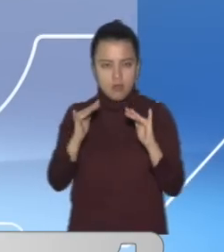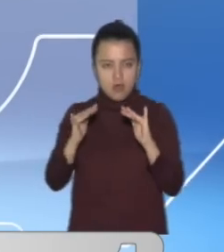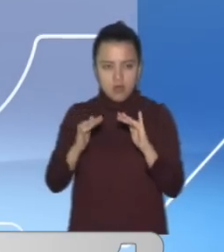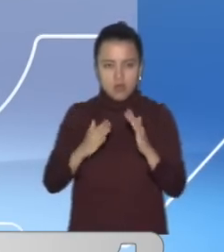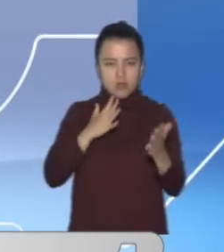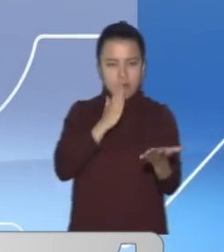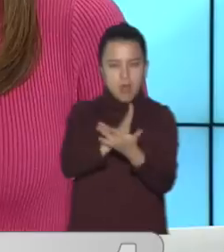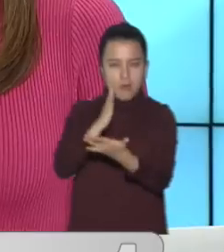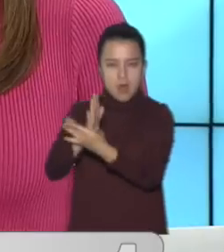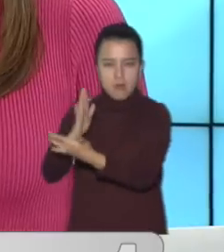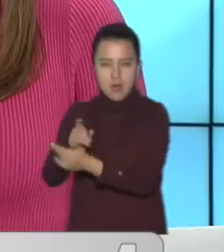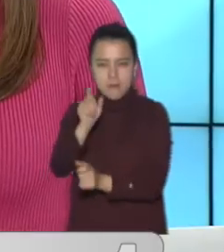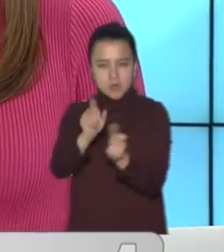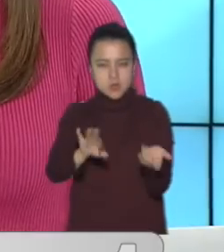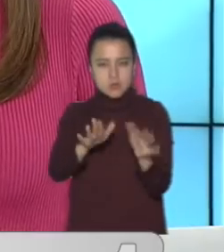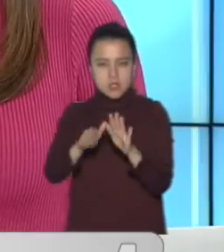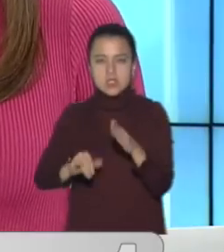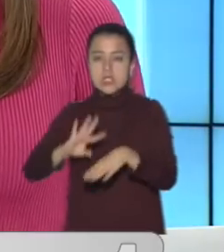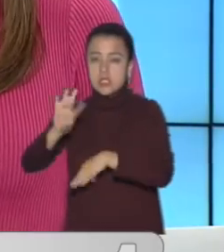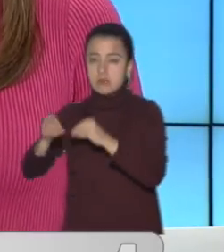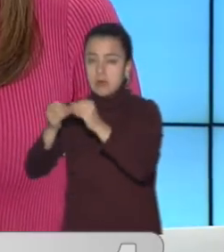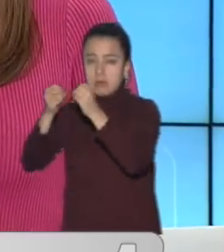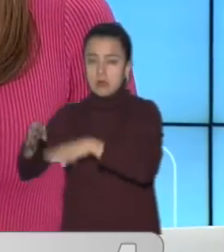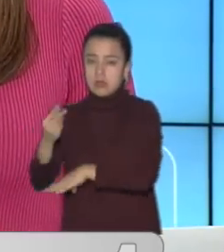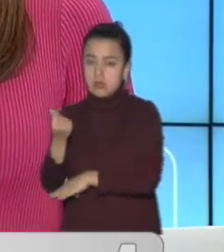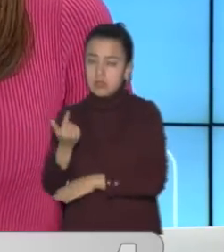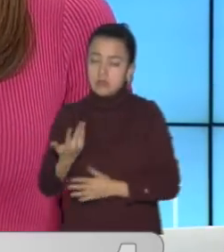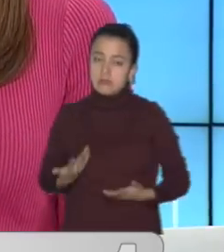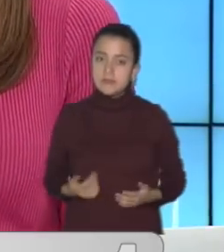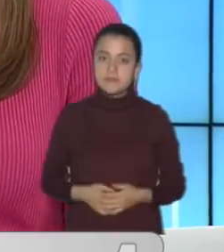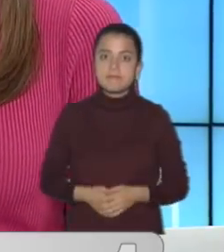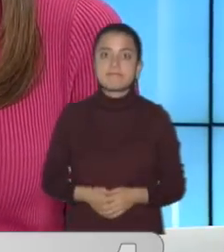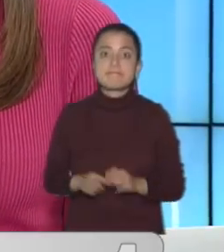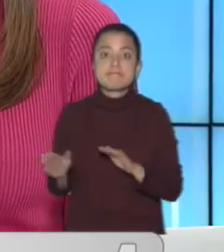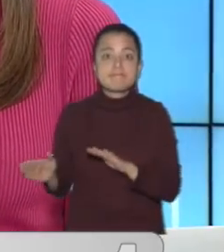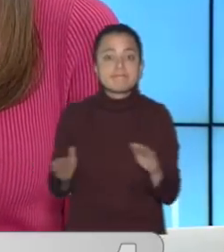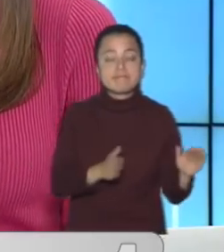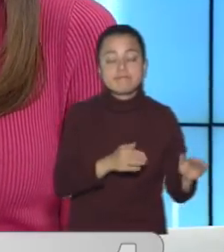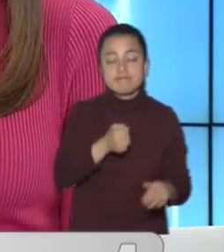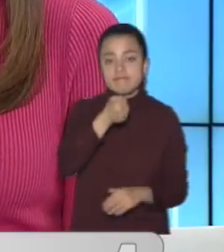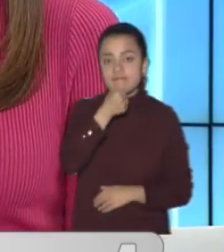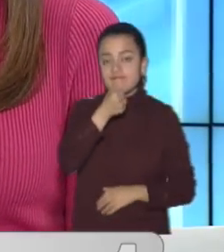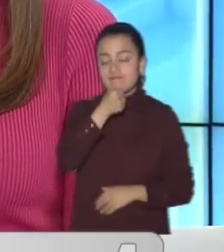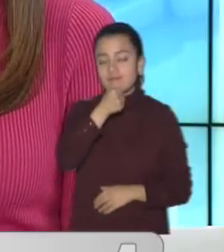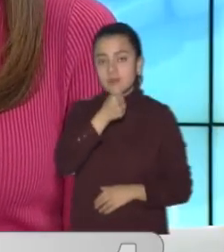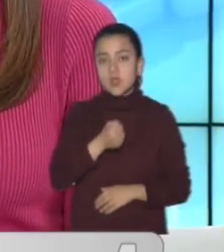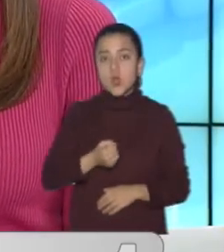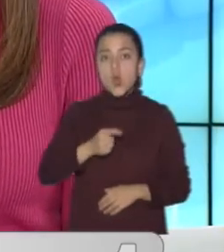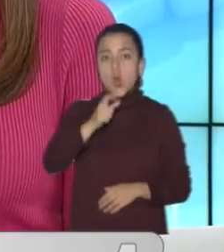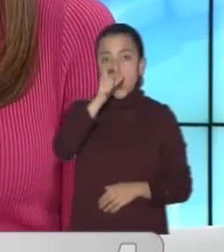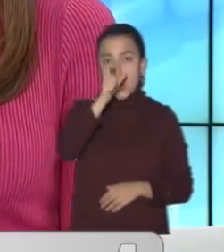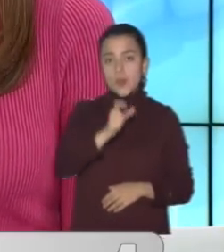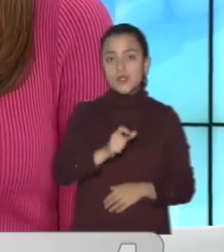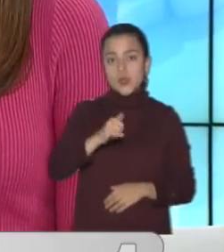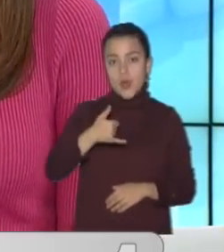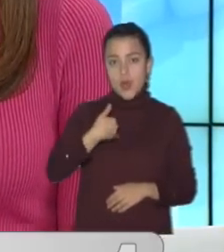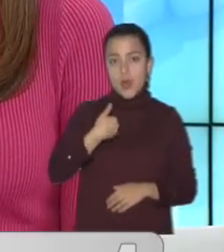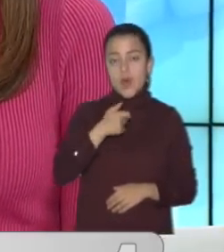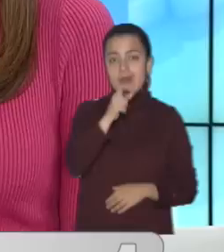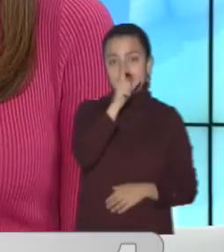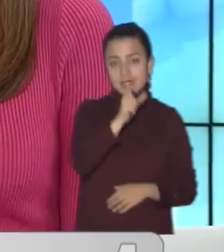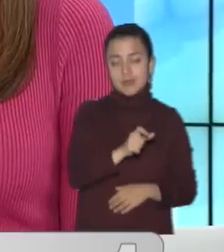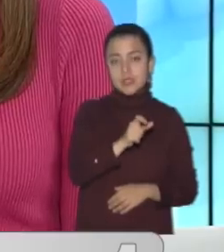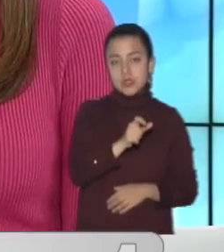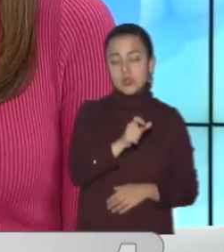pérdidas económicas. Y en un doloroso caso, un joven le quitó la vida a su mamá y a su abuela con un arma blanca